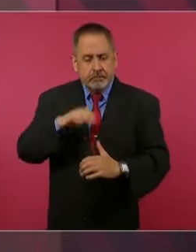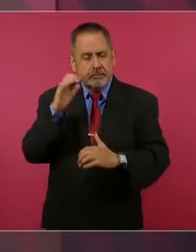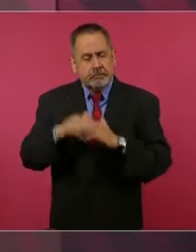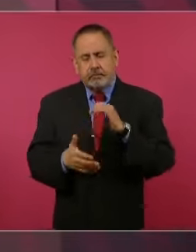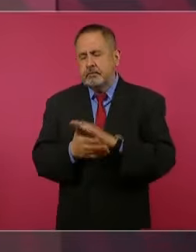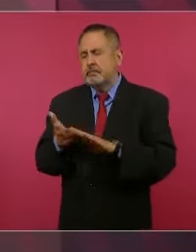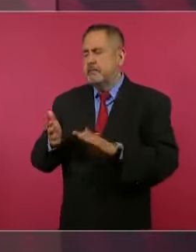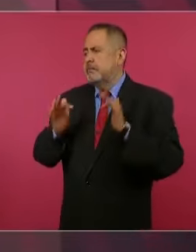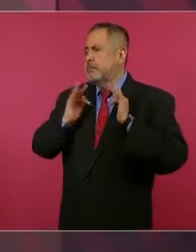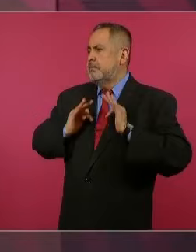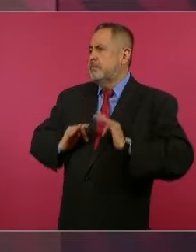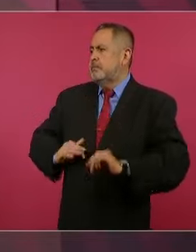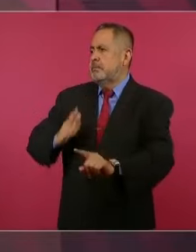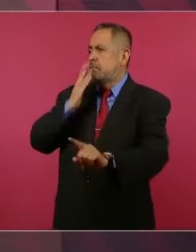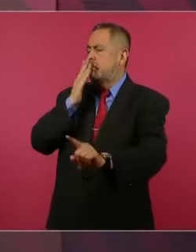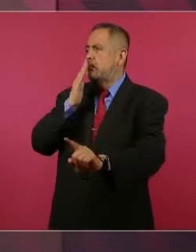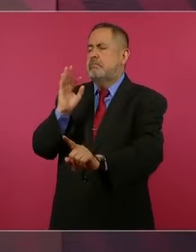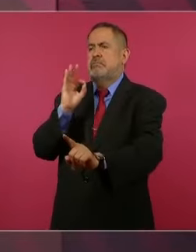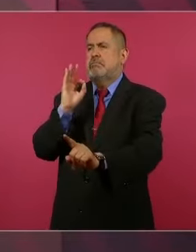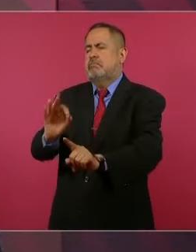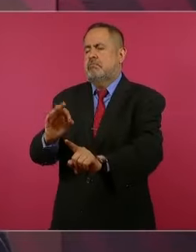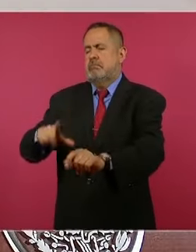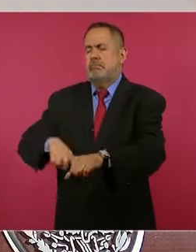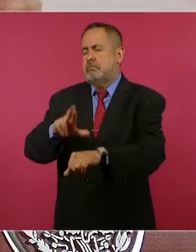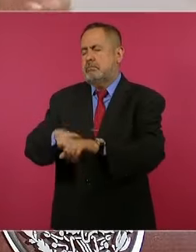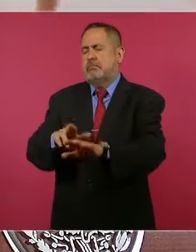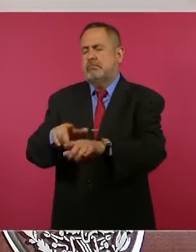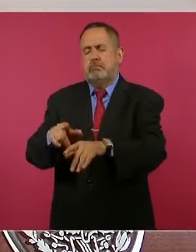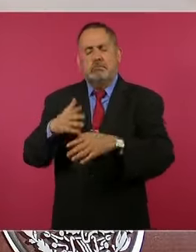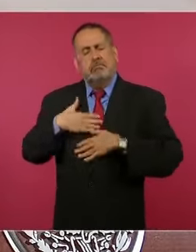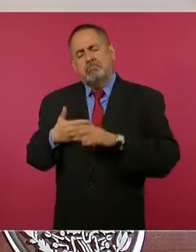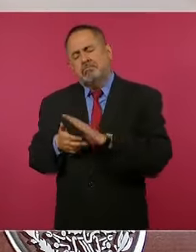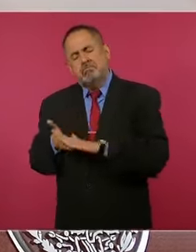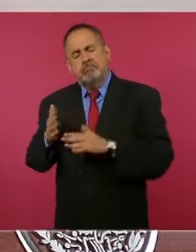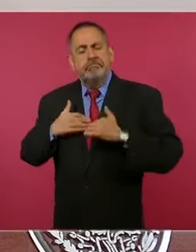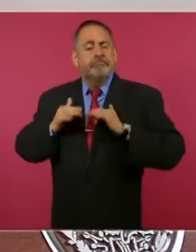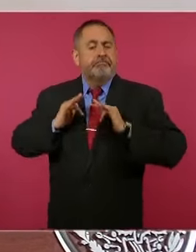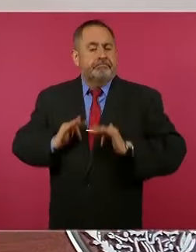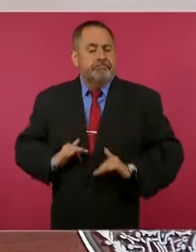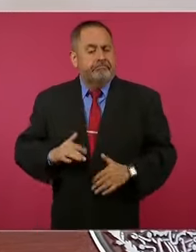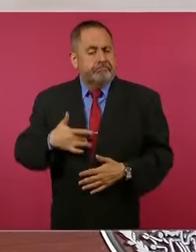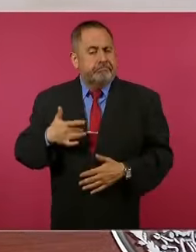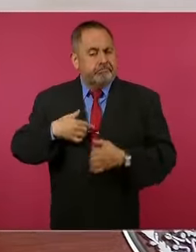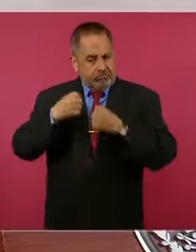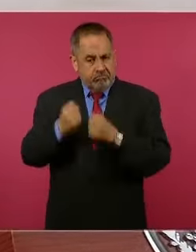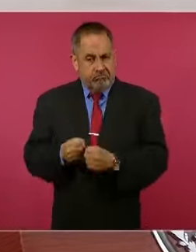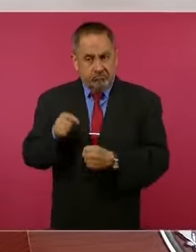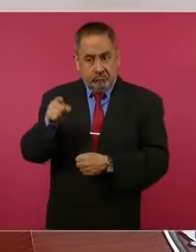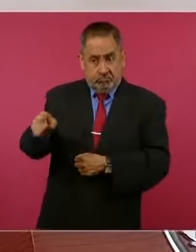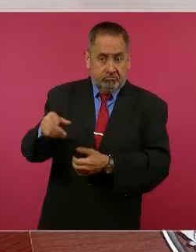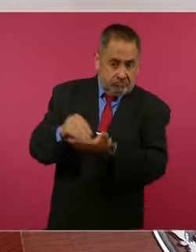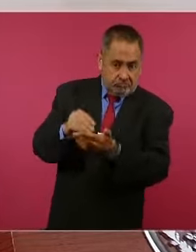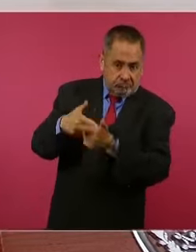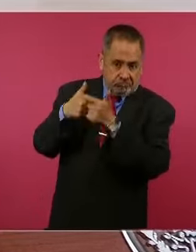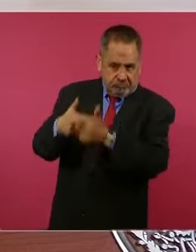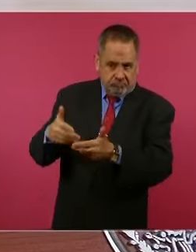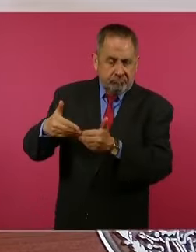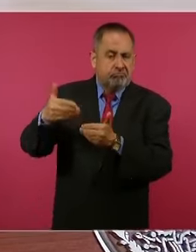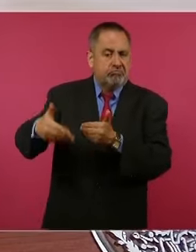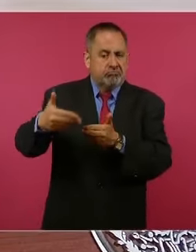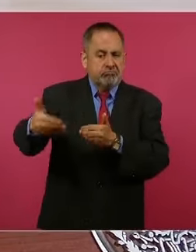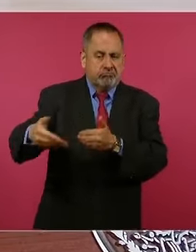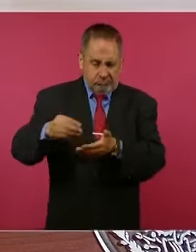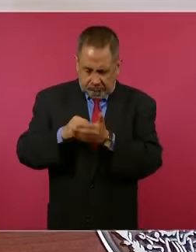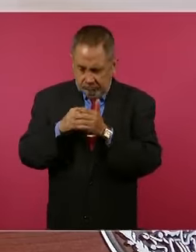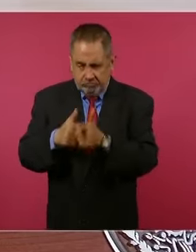también por eso porque estoy que va ha